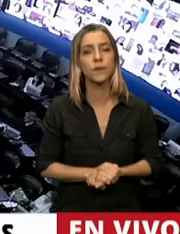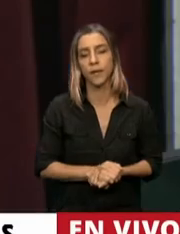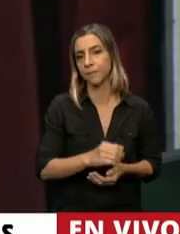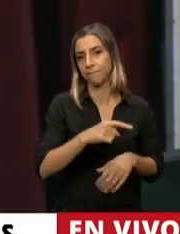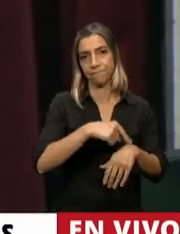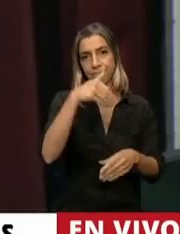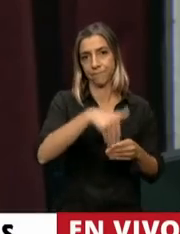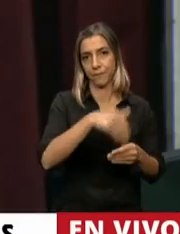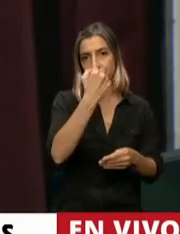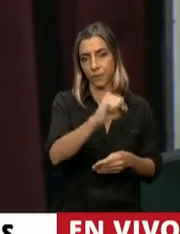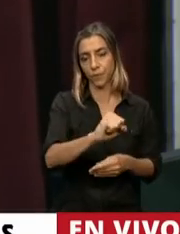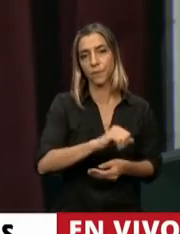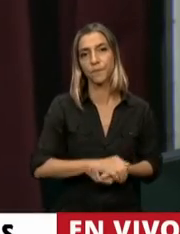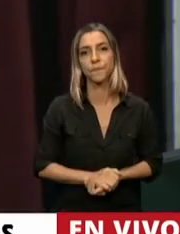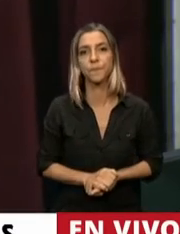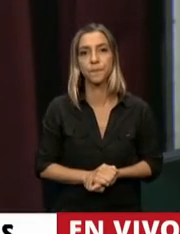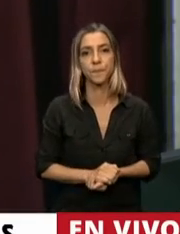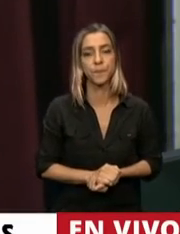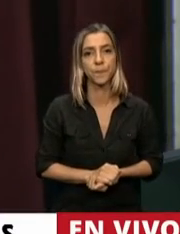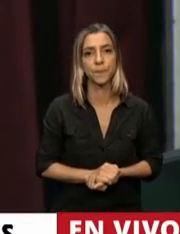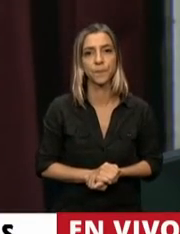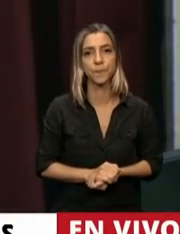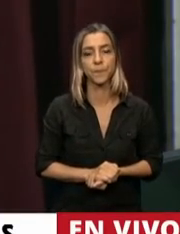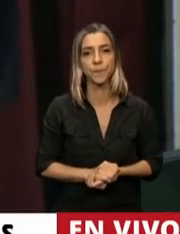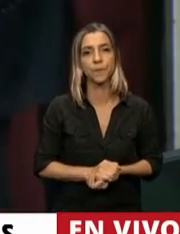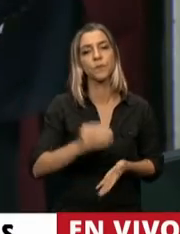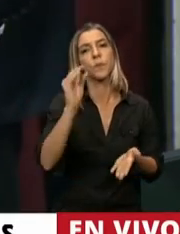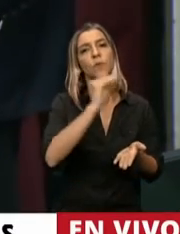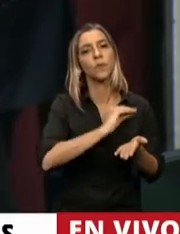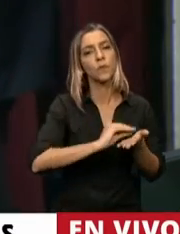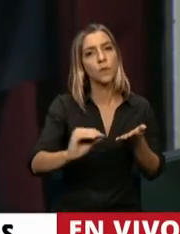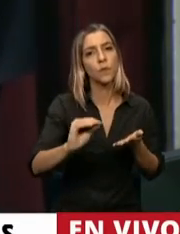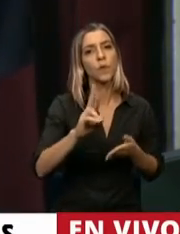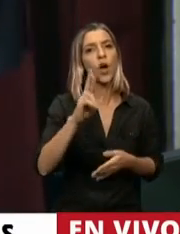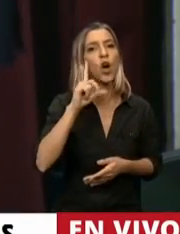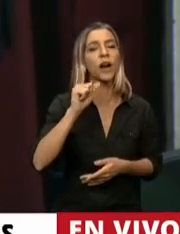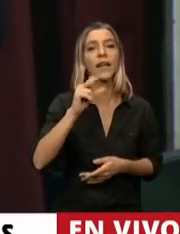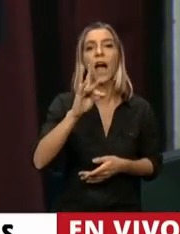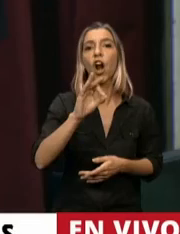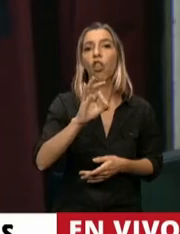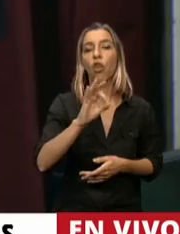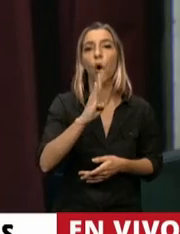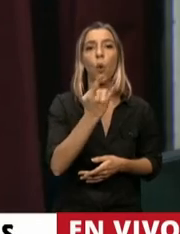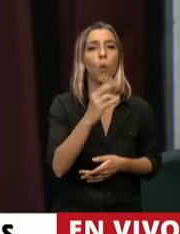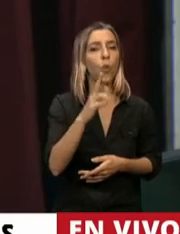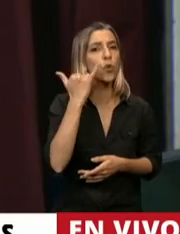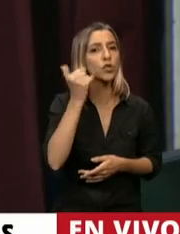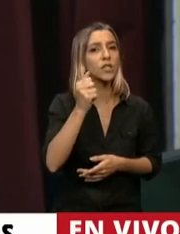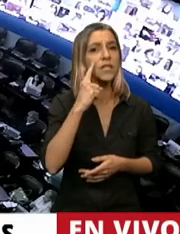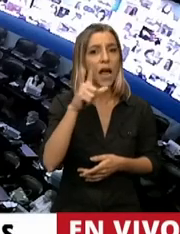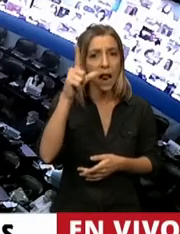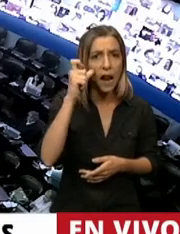ausente a la hora de votar diputado ricardo buryaile que estaba en